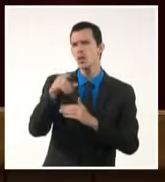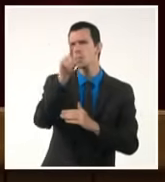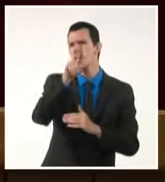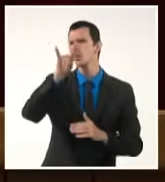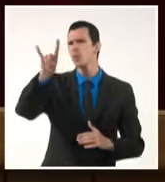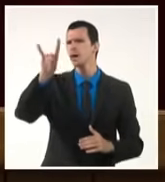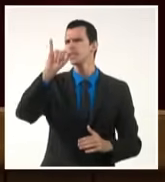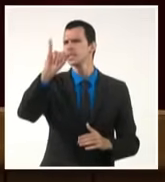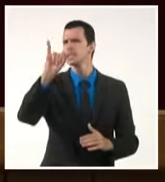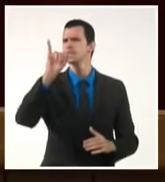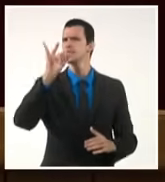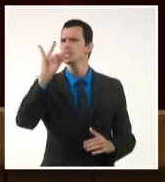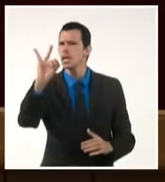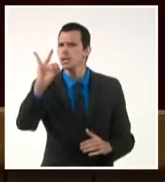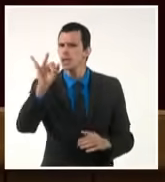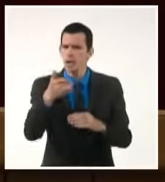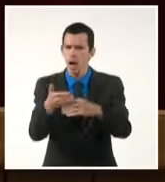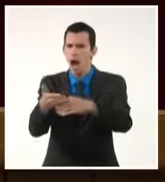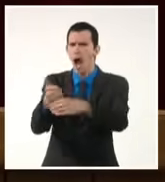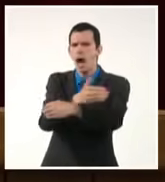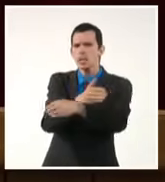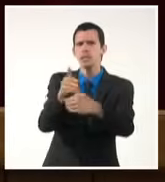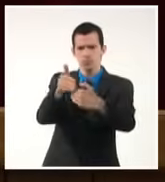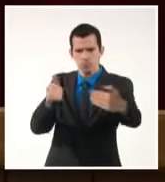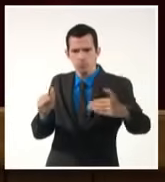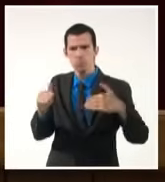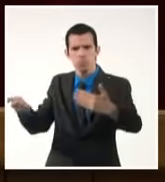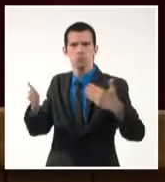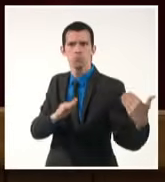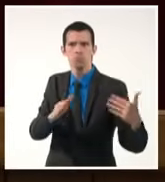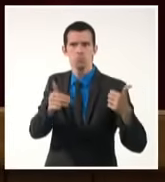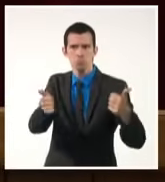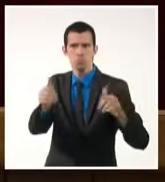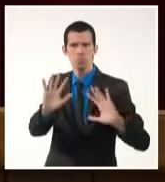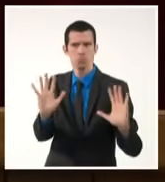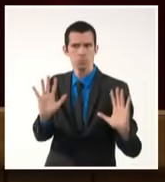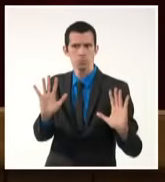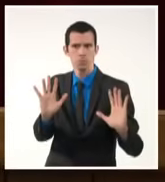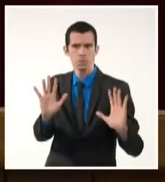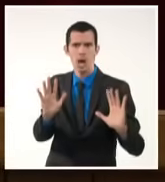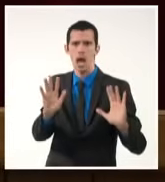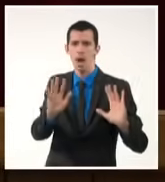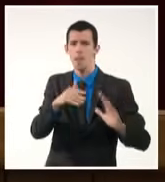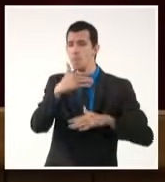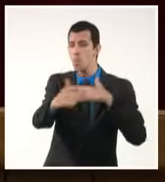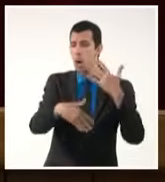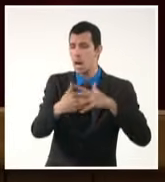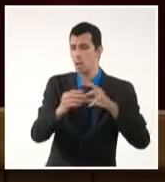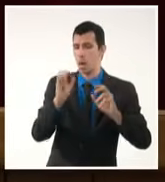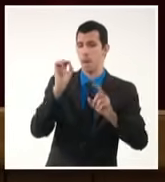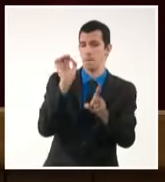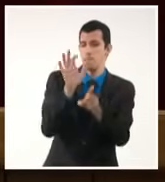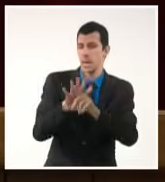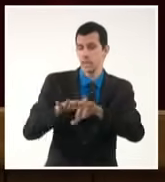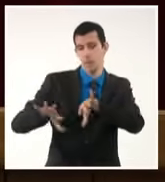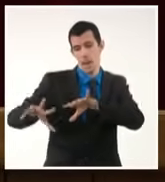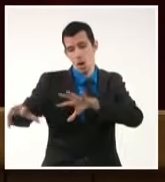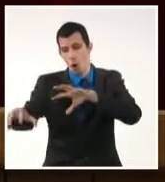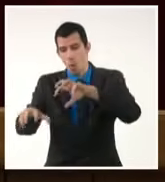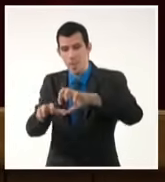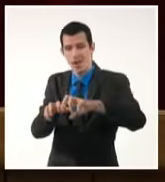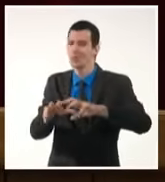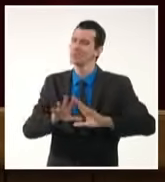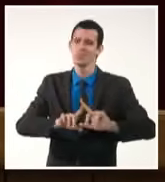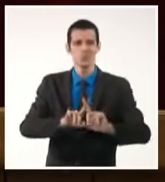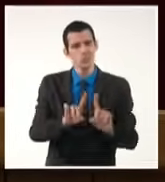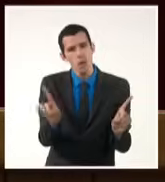y con Jerusalén Oriental como su capital. Para ello, debe cesar la impunidad que Estados Unidos garantiza a